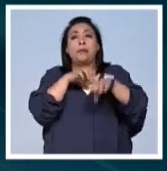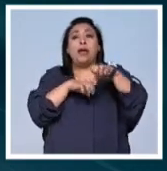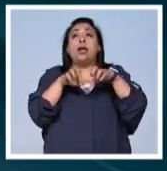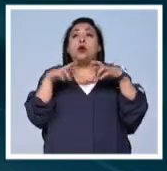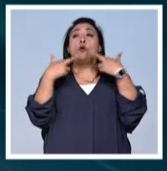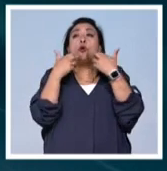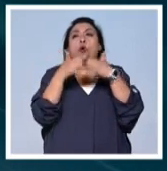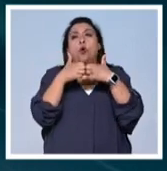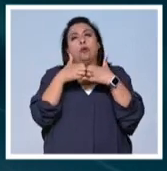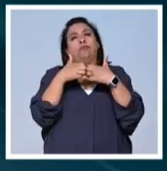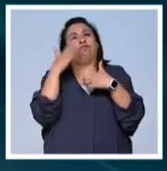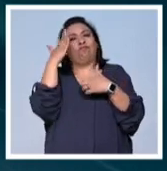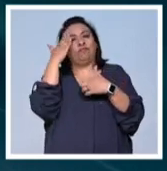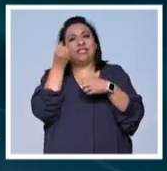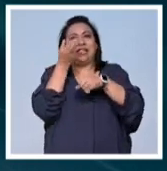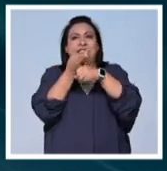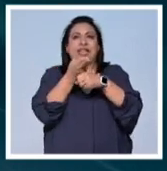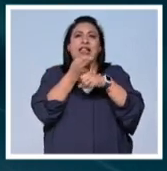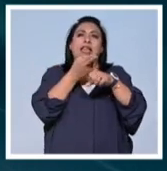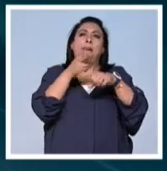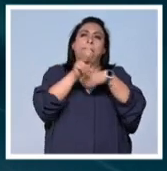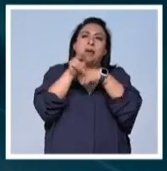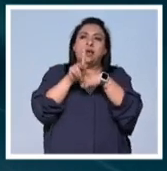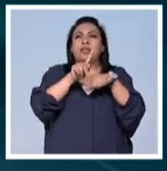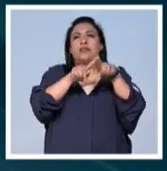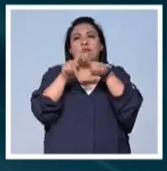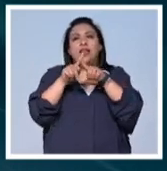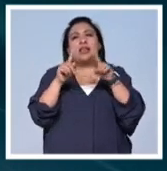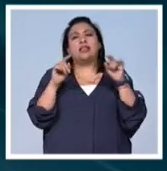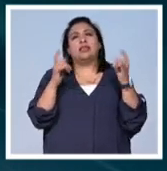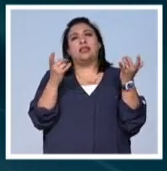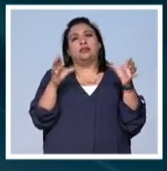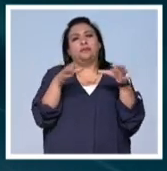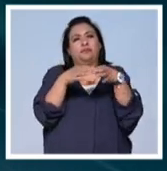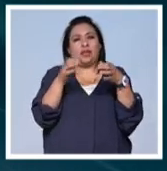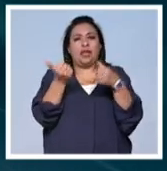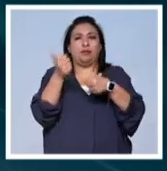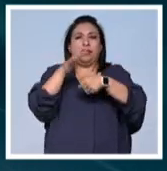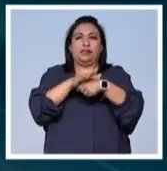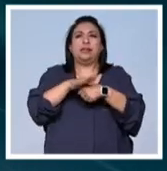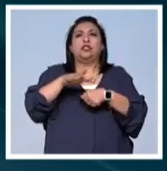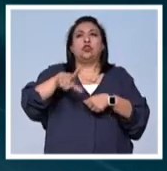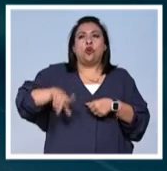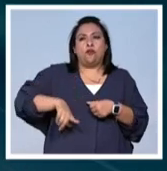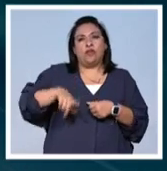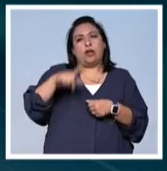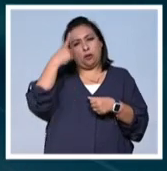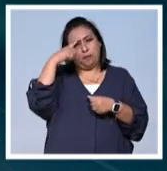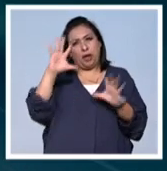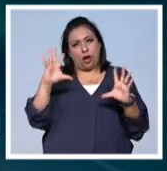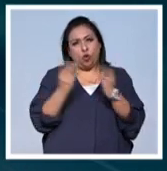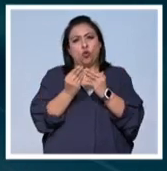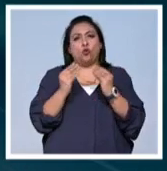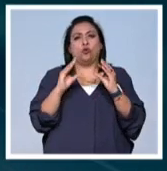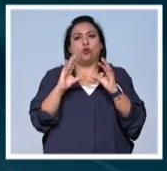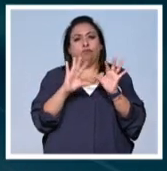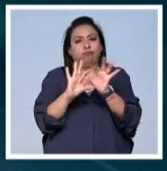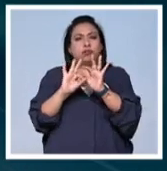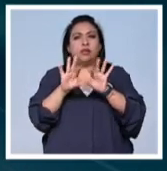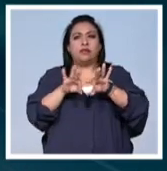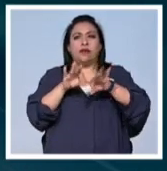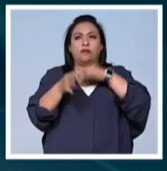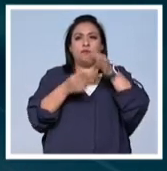los titulares de la secretarías de estado y de varias dependencias de la Administración pública Federal para trabajar de manera conjunta Noticias